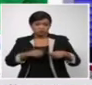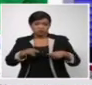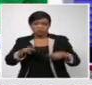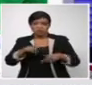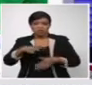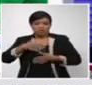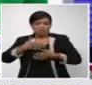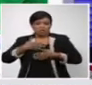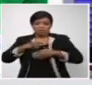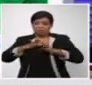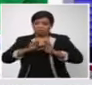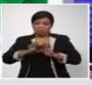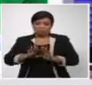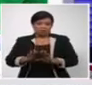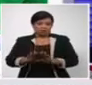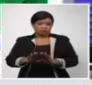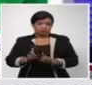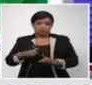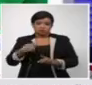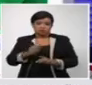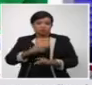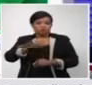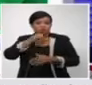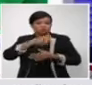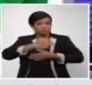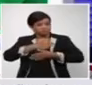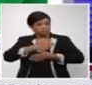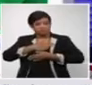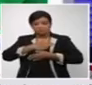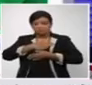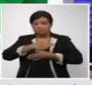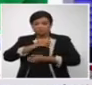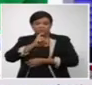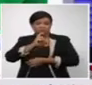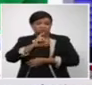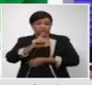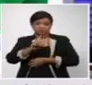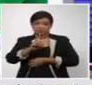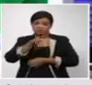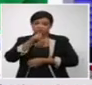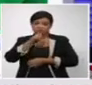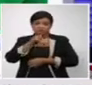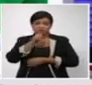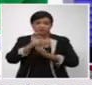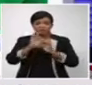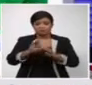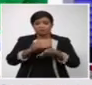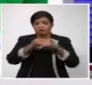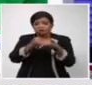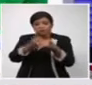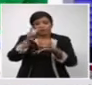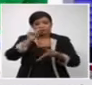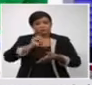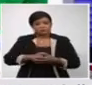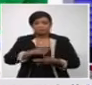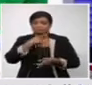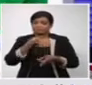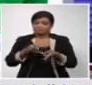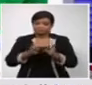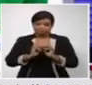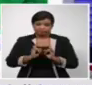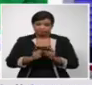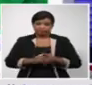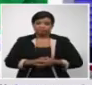en asitoria, de la cual no fue posible recuperar a este paciente.